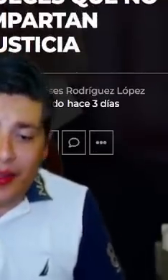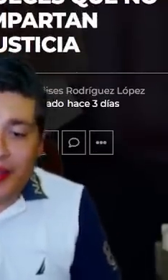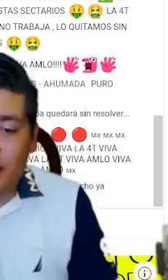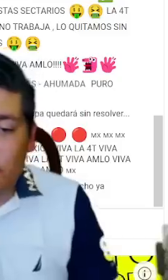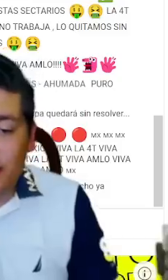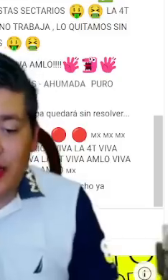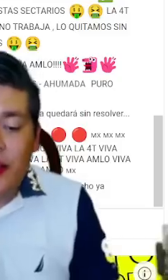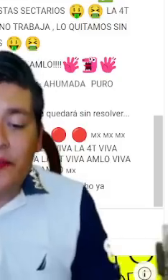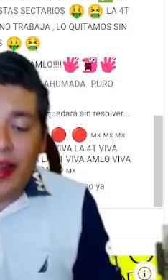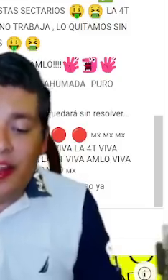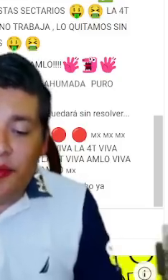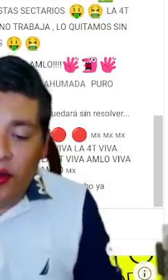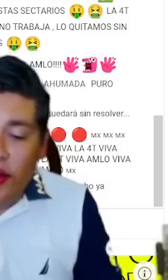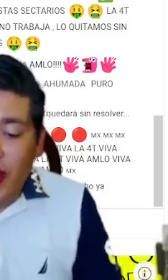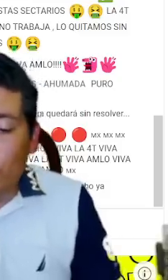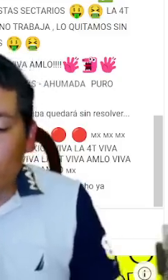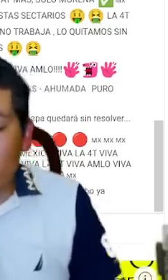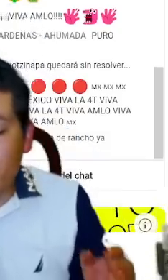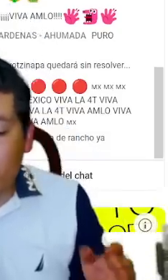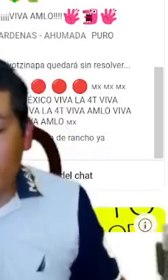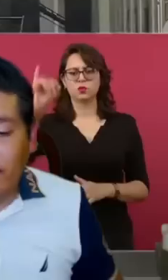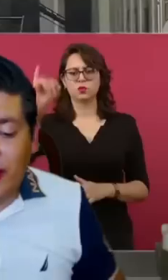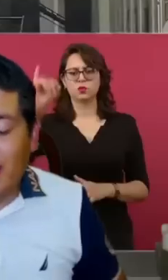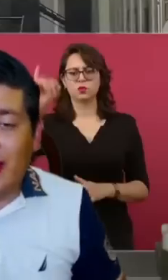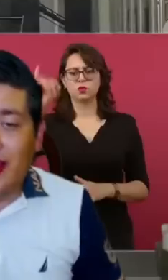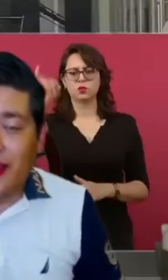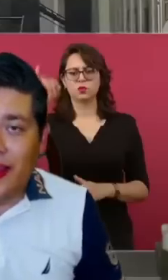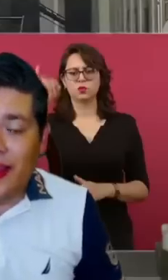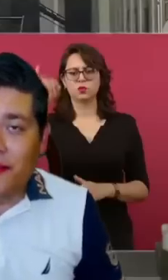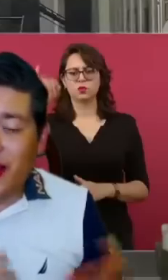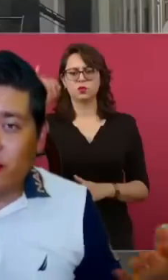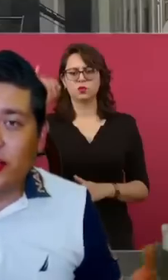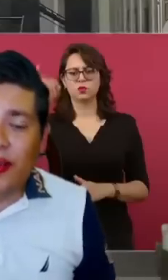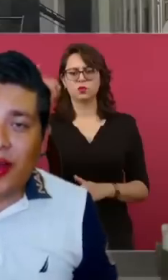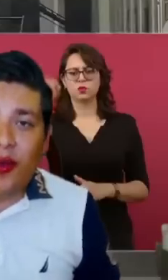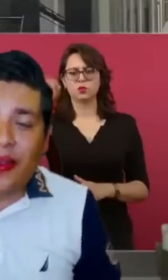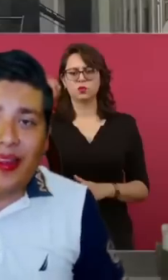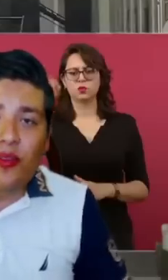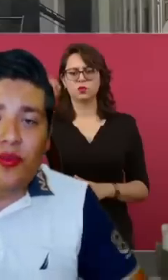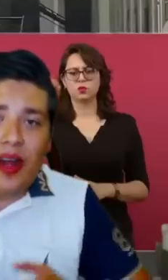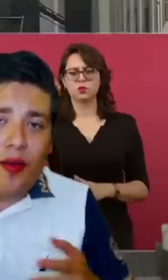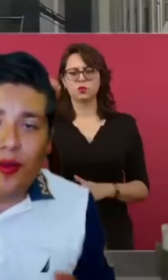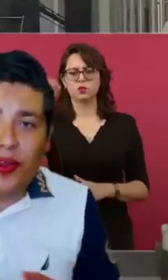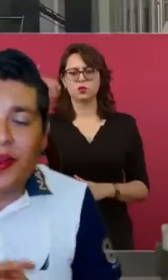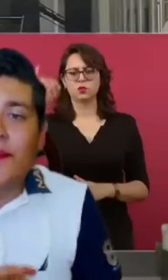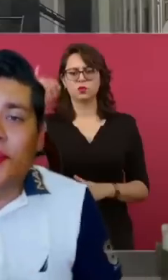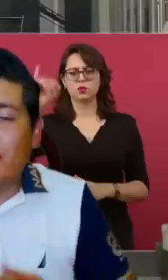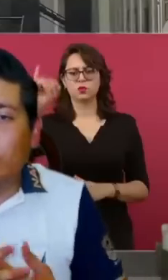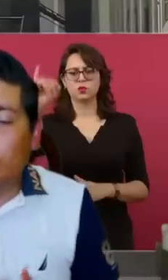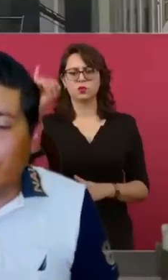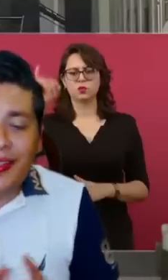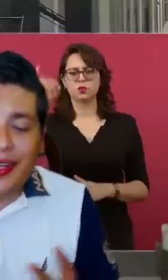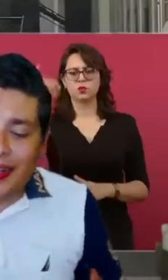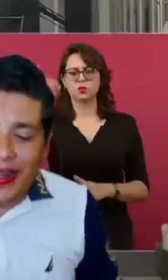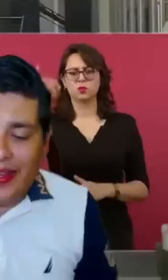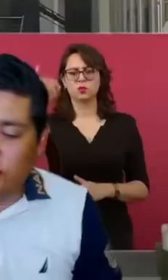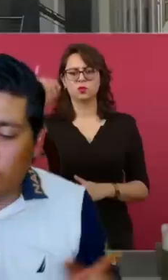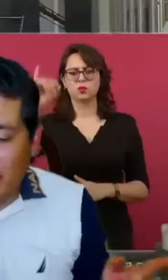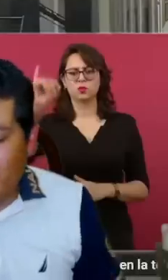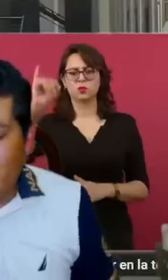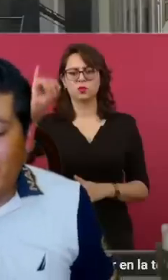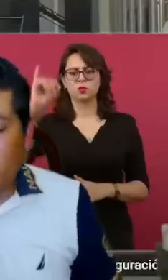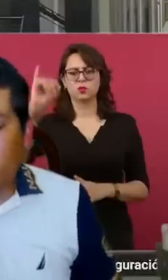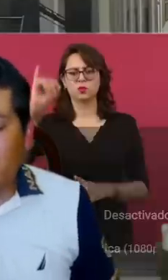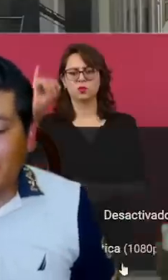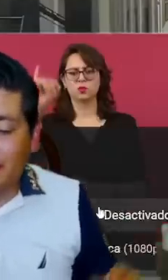actuar de esta jueza, que liberó a un delincuente en menos de una hora, dando una orden que nos muestra que esto